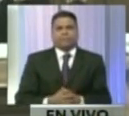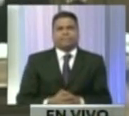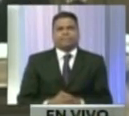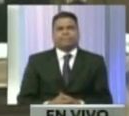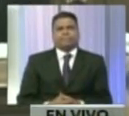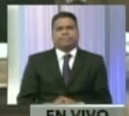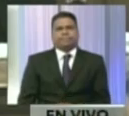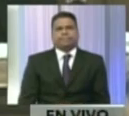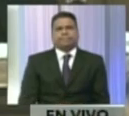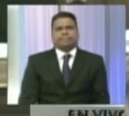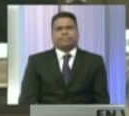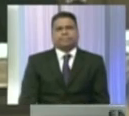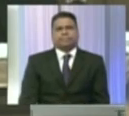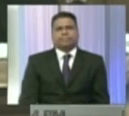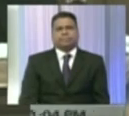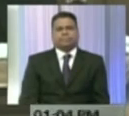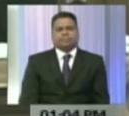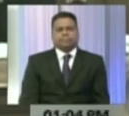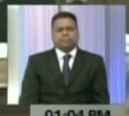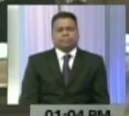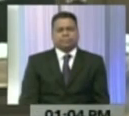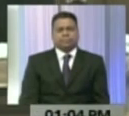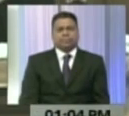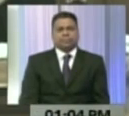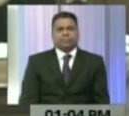Claro, sí.